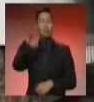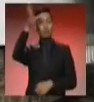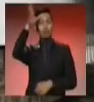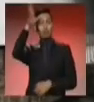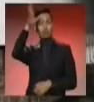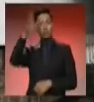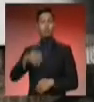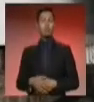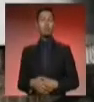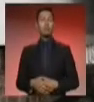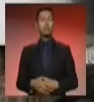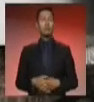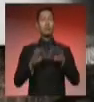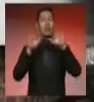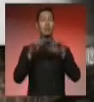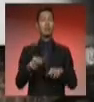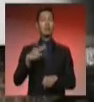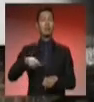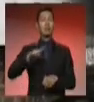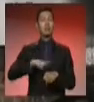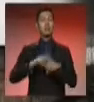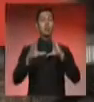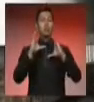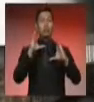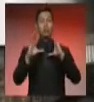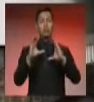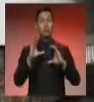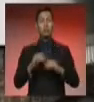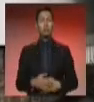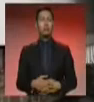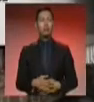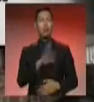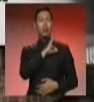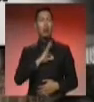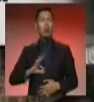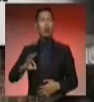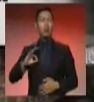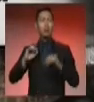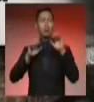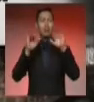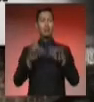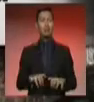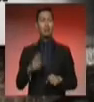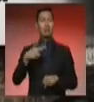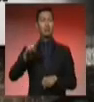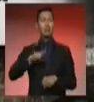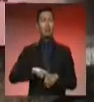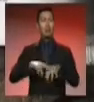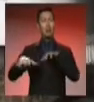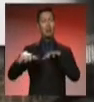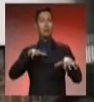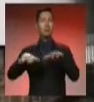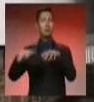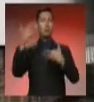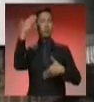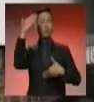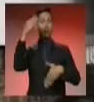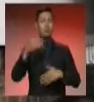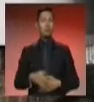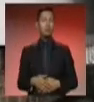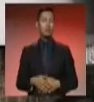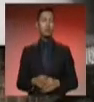Alex Mora, Secretaría Nacional de Comunicación, Paola Pavón, Secretaría Nacional de Gestión Política, Humberto